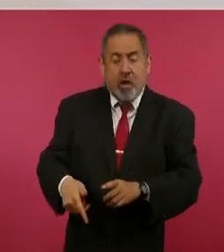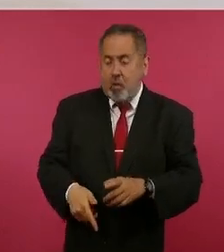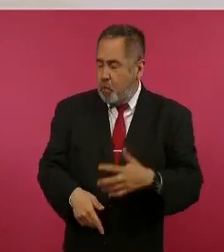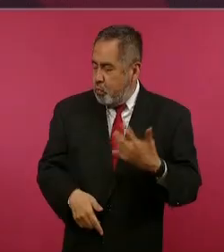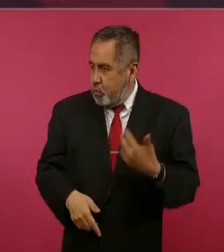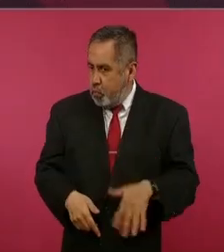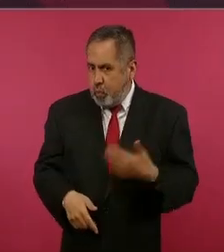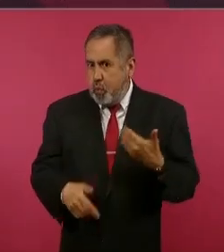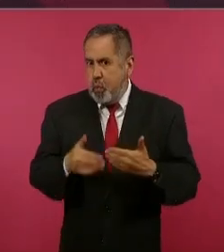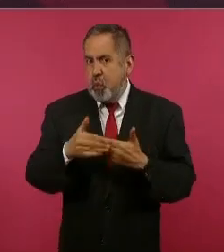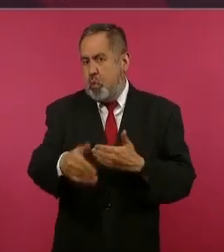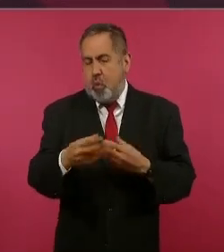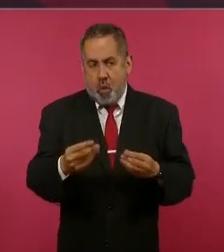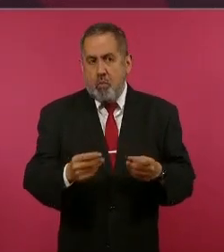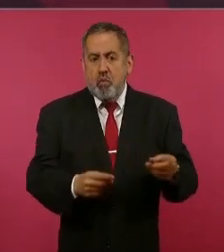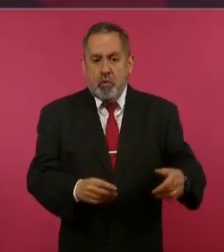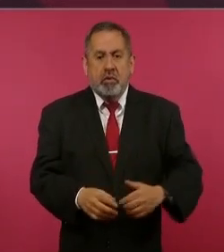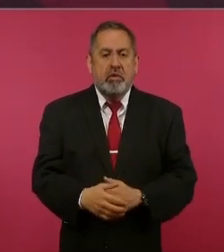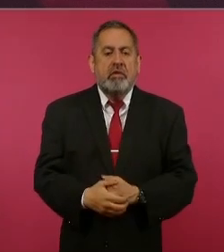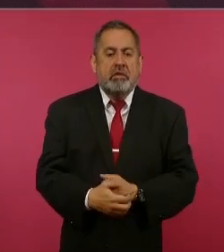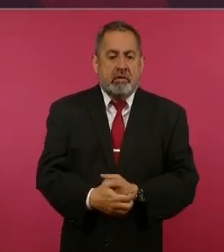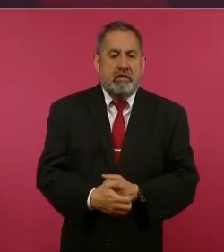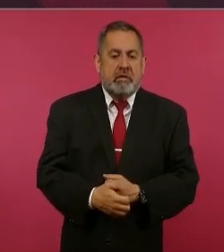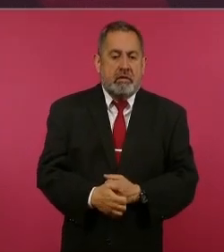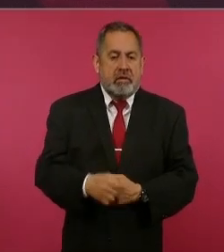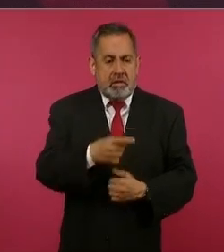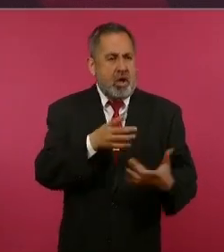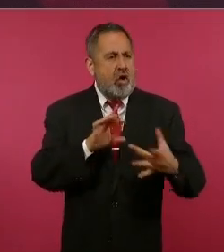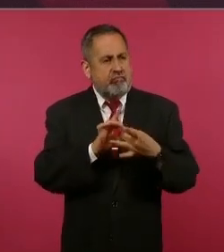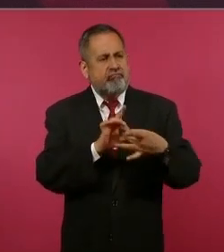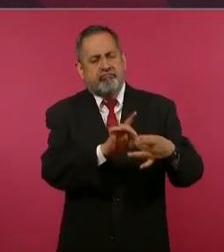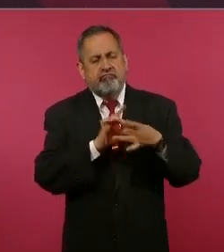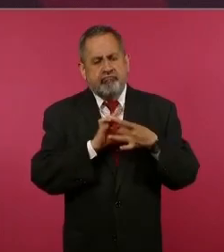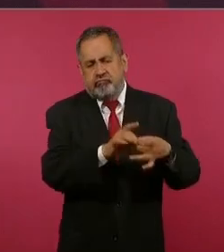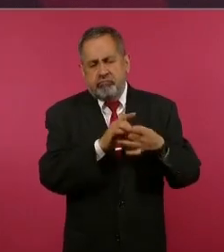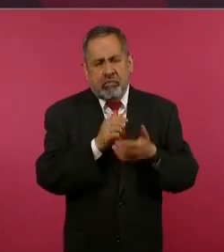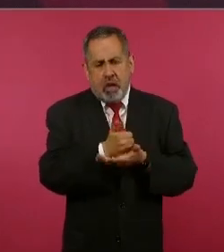mucho el avance que se tiene y hay cooperación